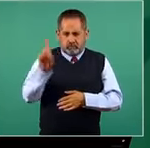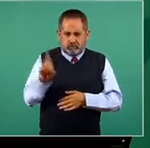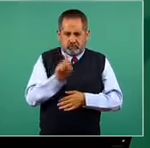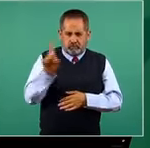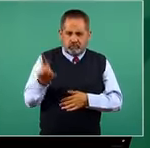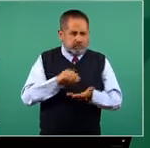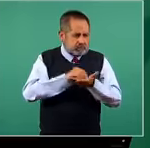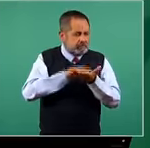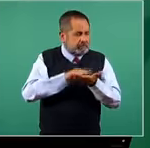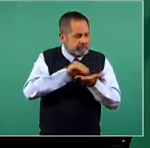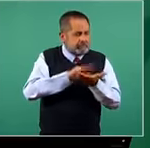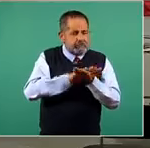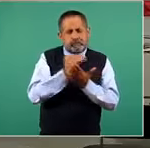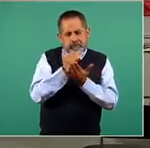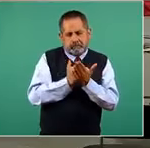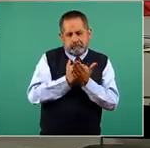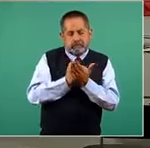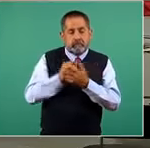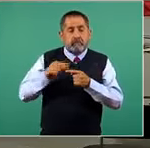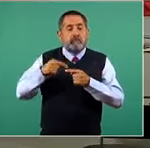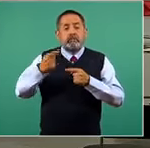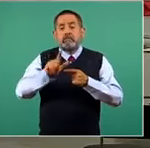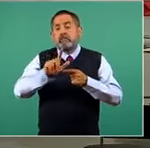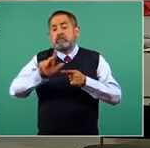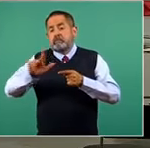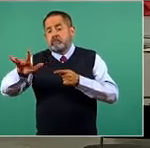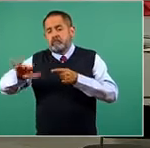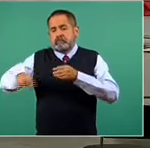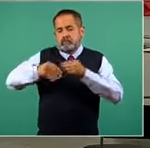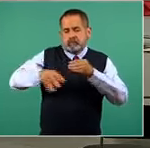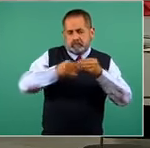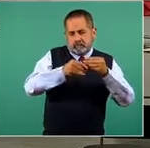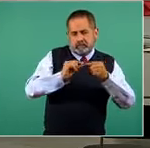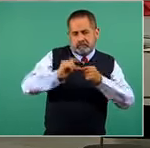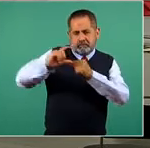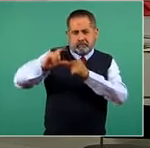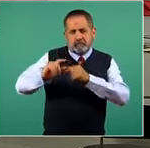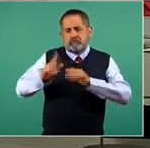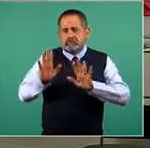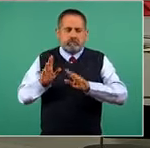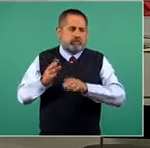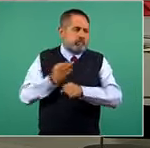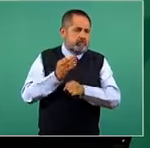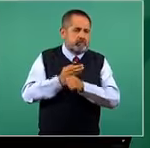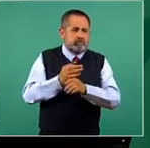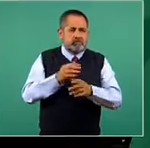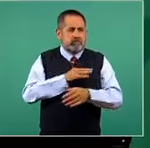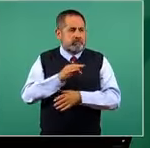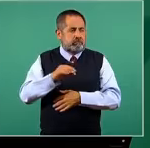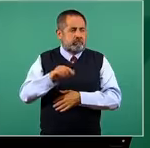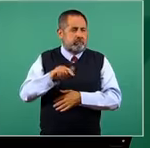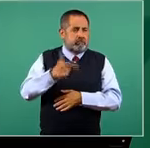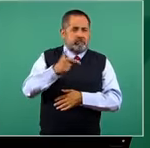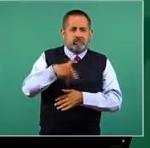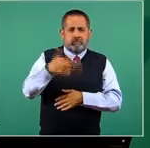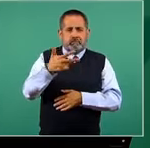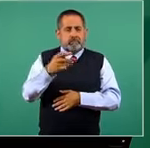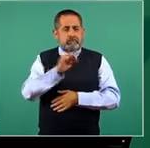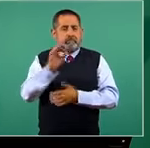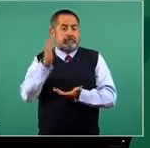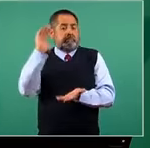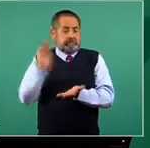celeridad los datos y luego se van actualizando a lo largo de la semana, pero tenemos 10 o 12 o 15 veces menos de lo que